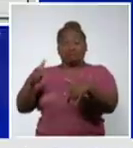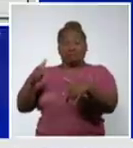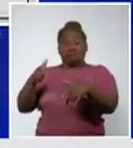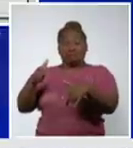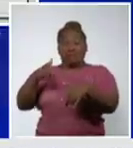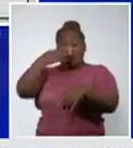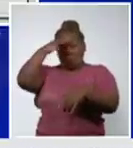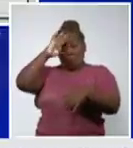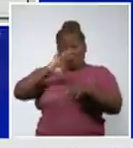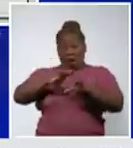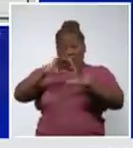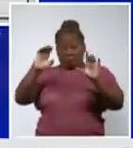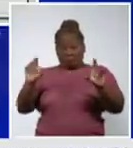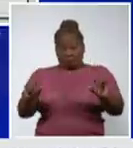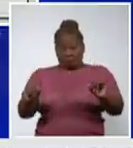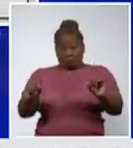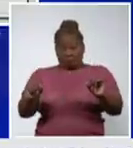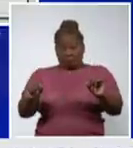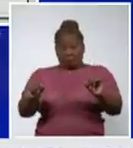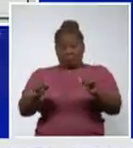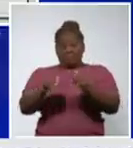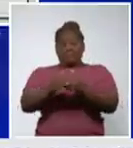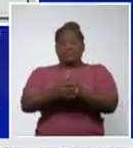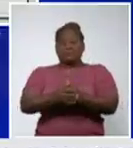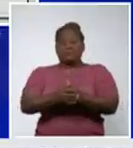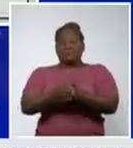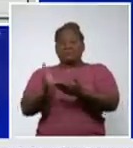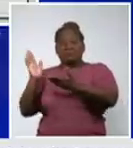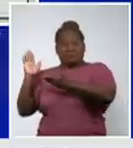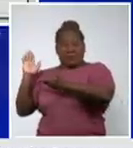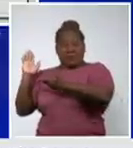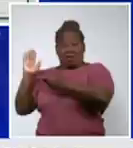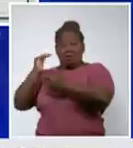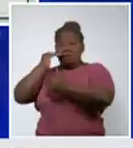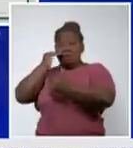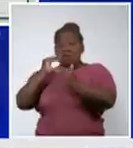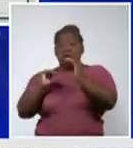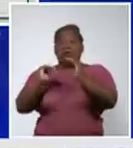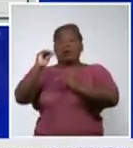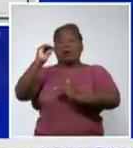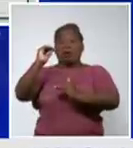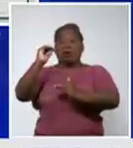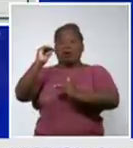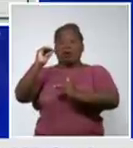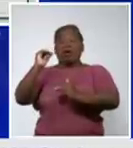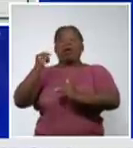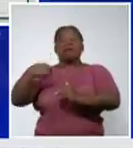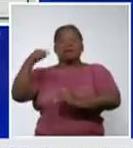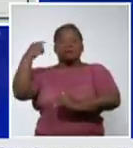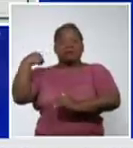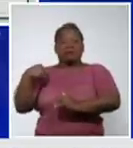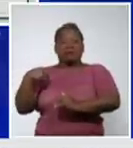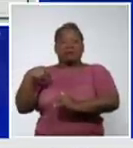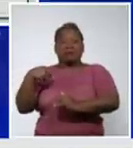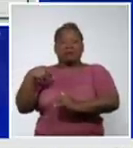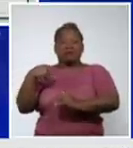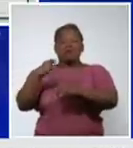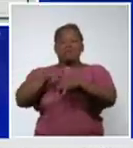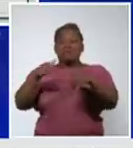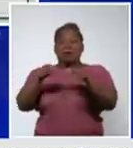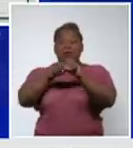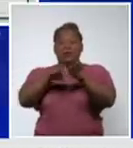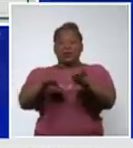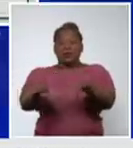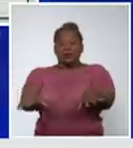como ustedes ven, con un discreto incremento ayer y con la mayor, con dispersión en todos